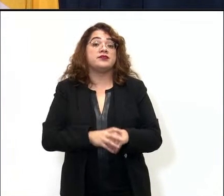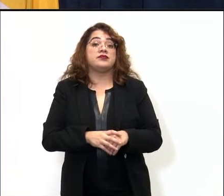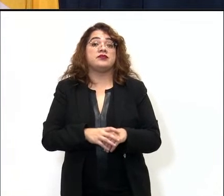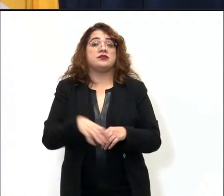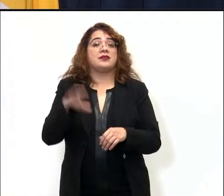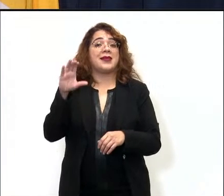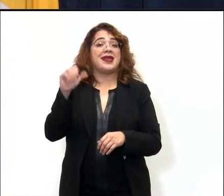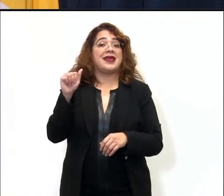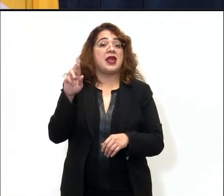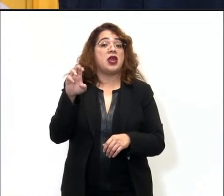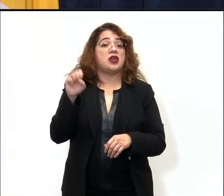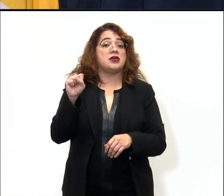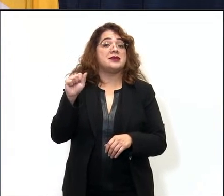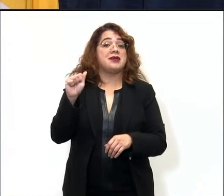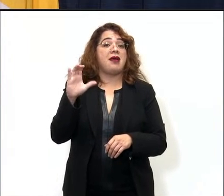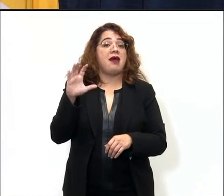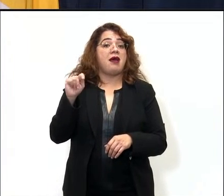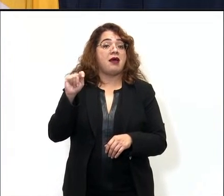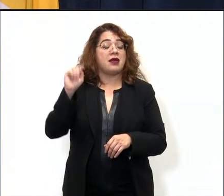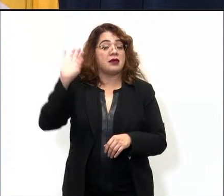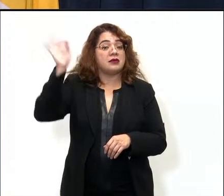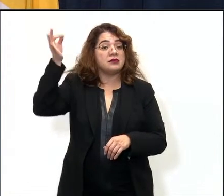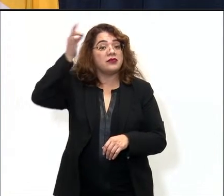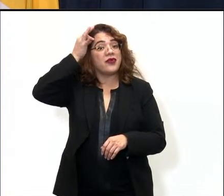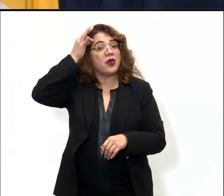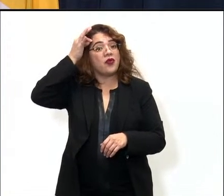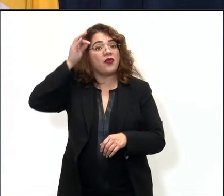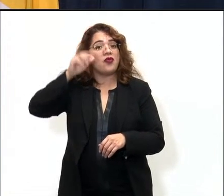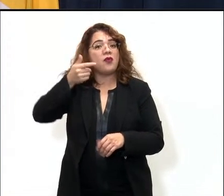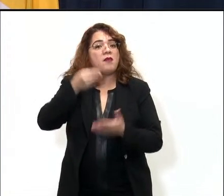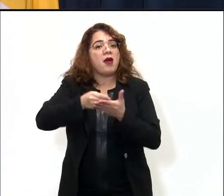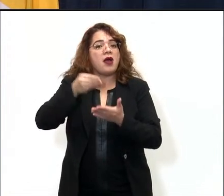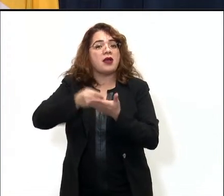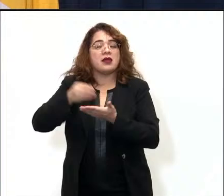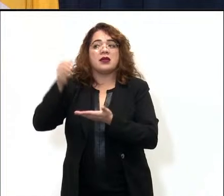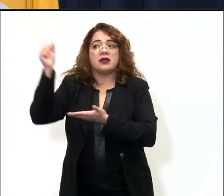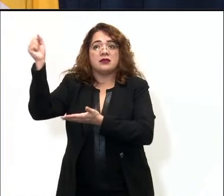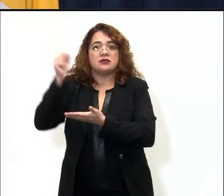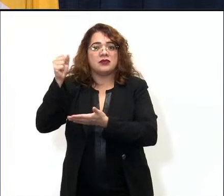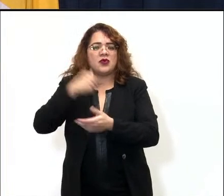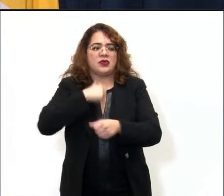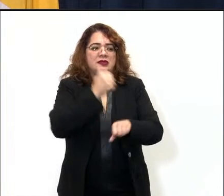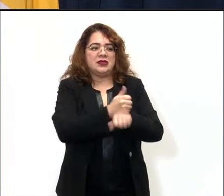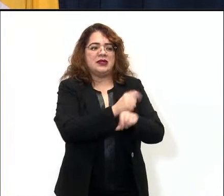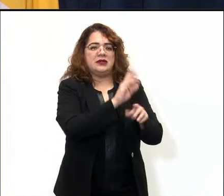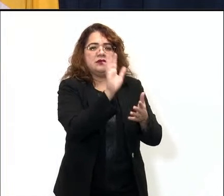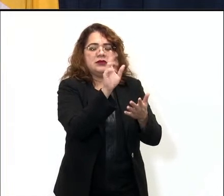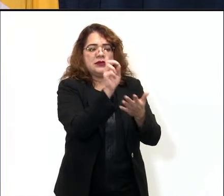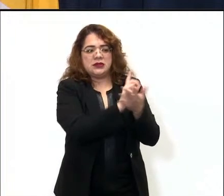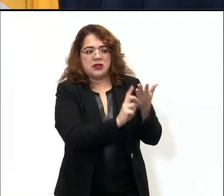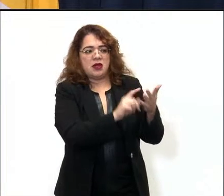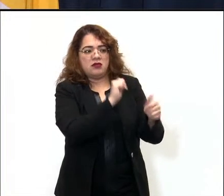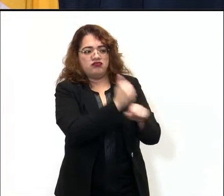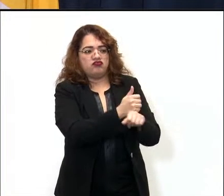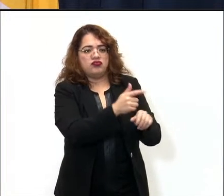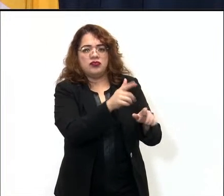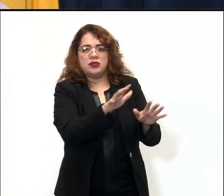a disposición a través de la ley CARES Act que recibimos del gobierno. Otros servicios